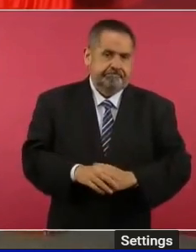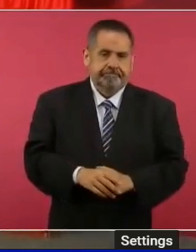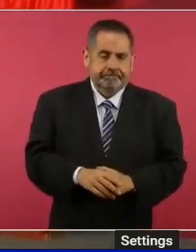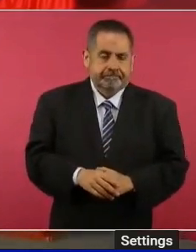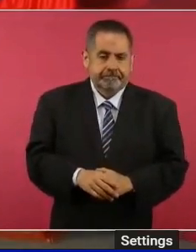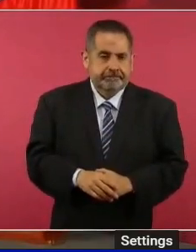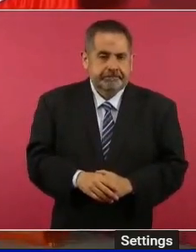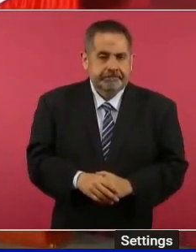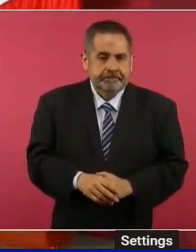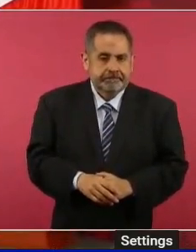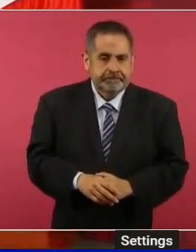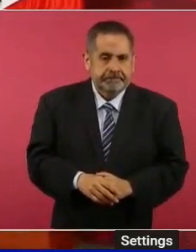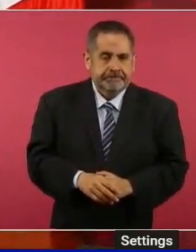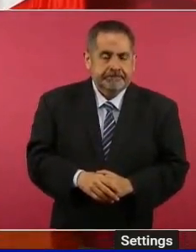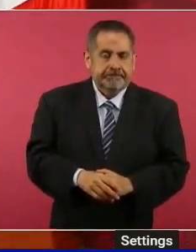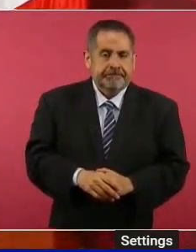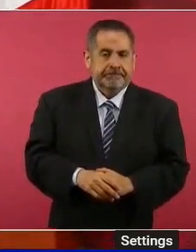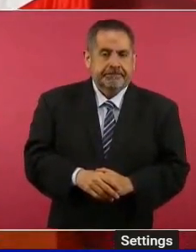y